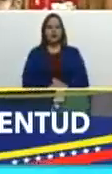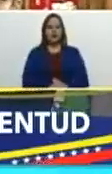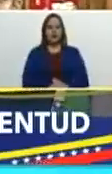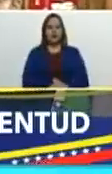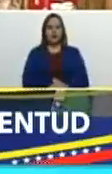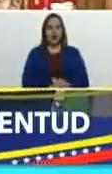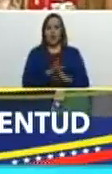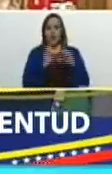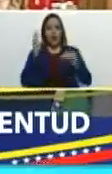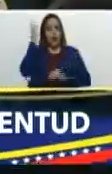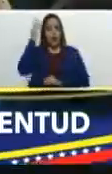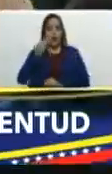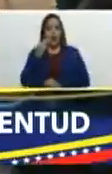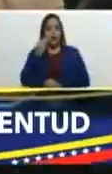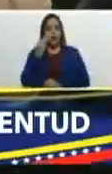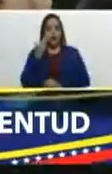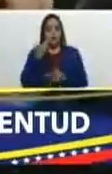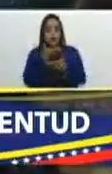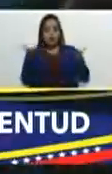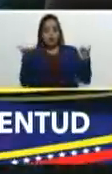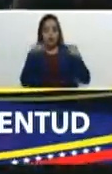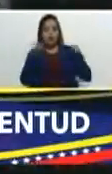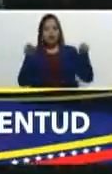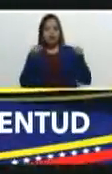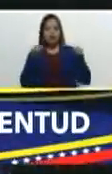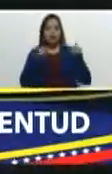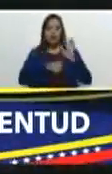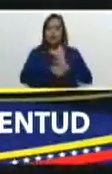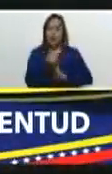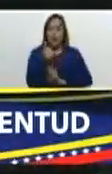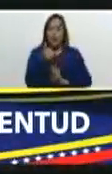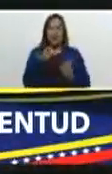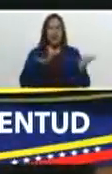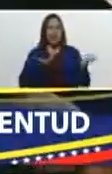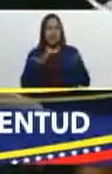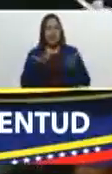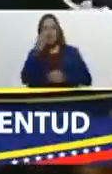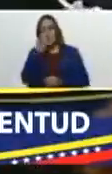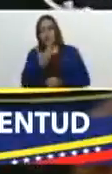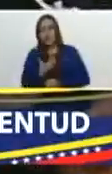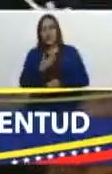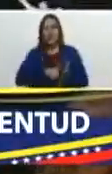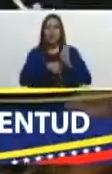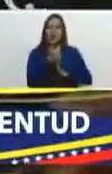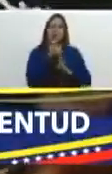jóvenes, la juventud más bonita,